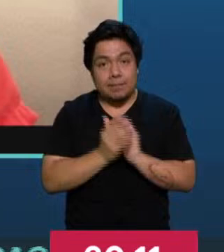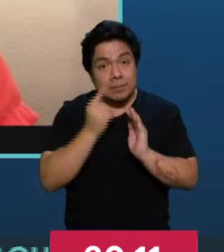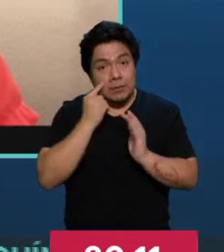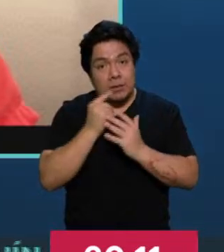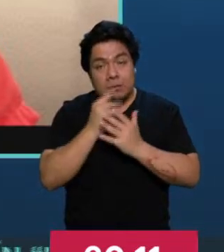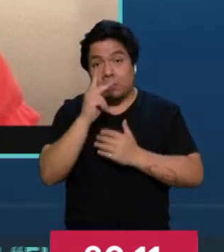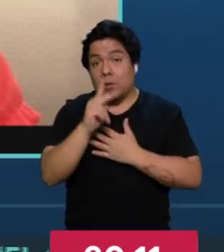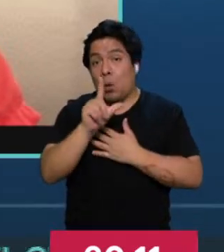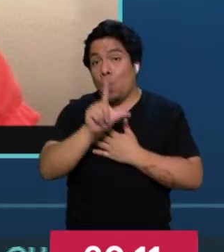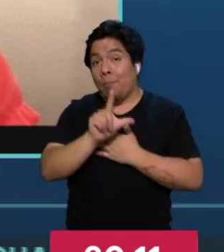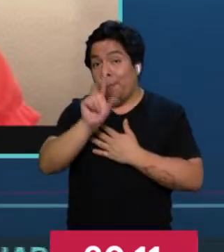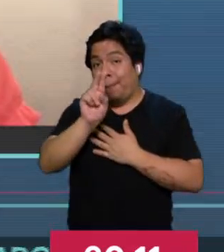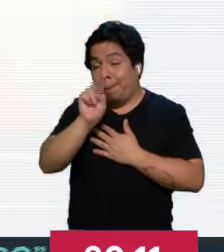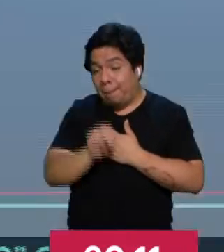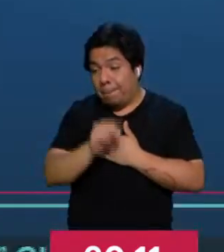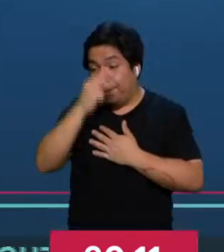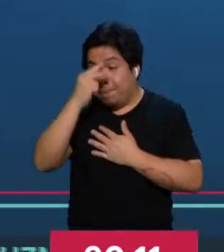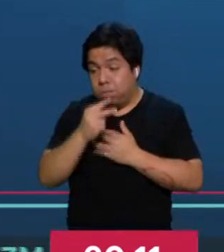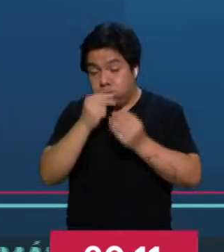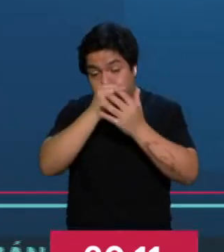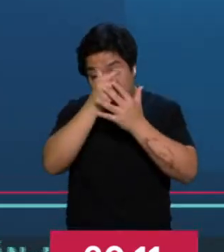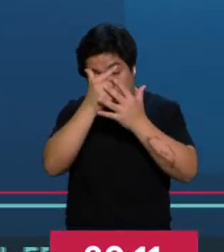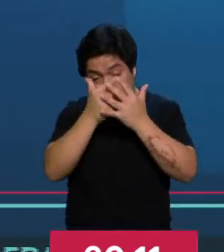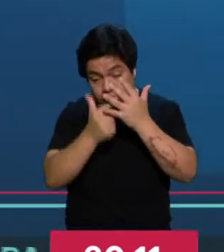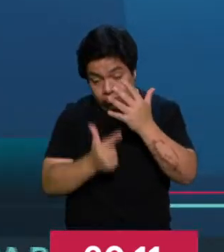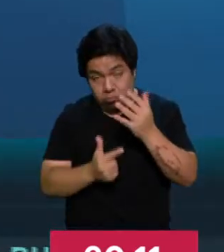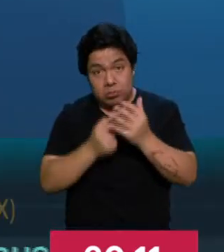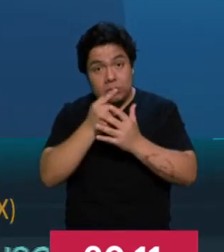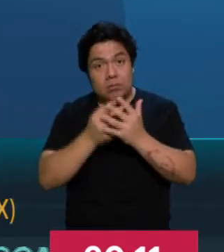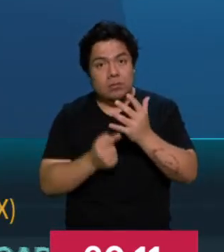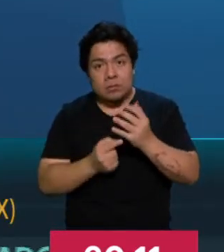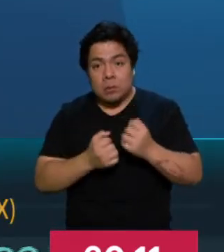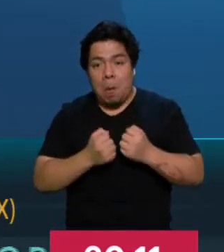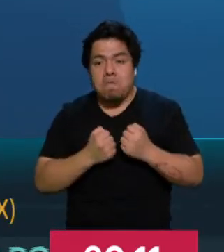plan México que incluye pues un adjetivo